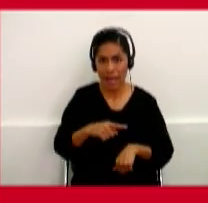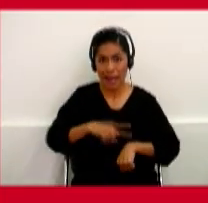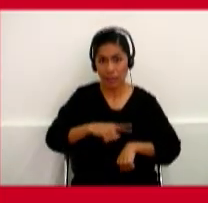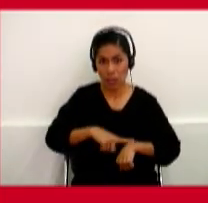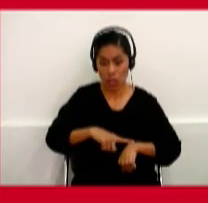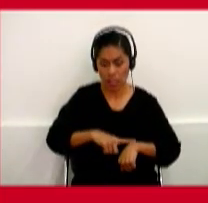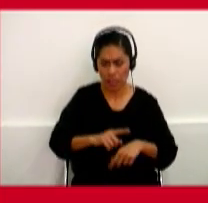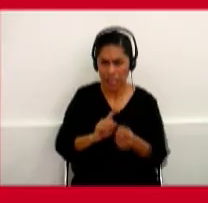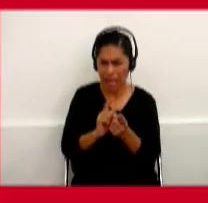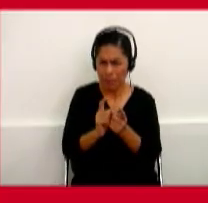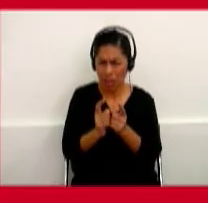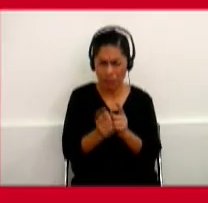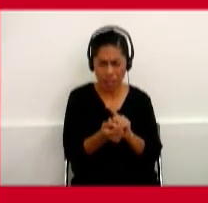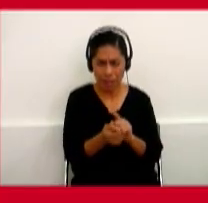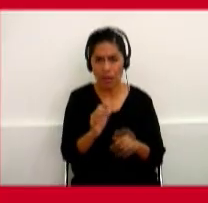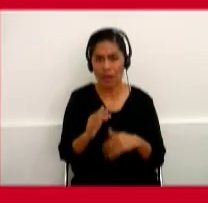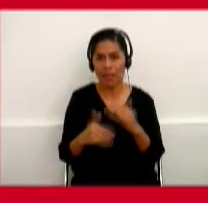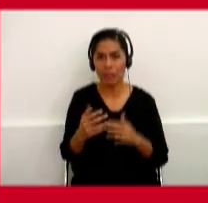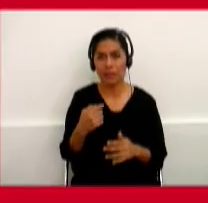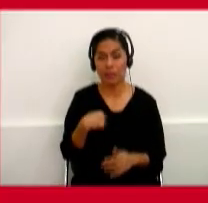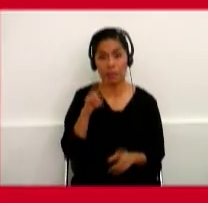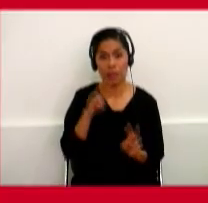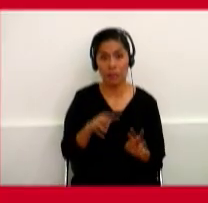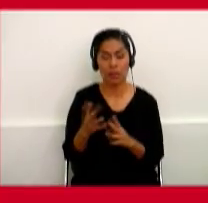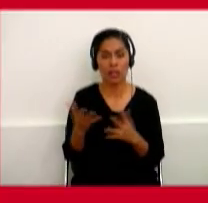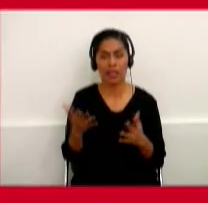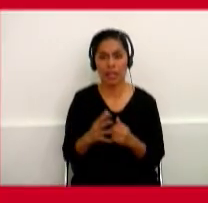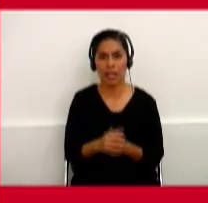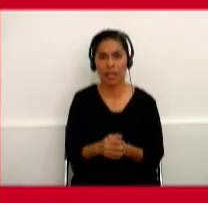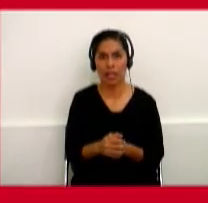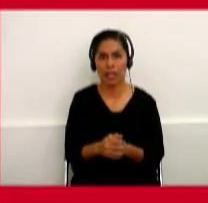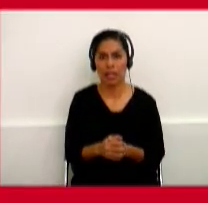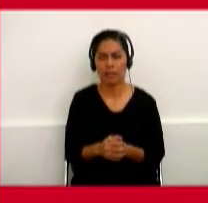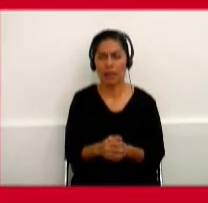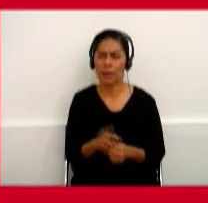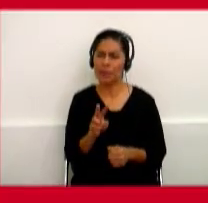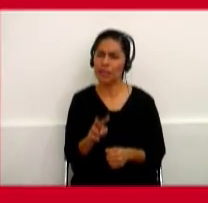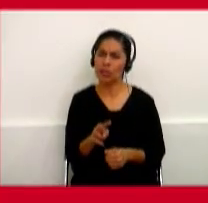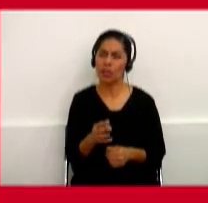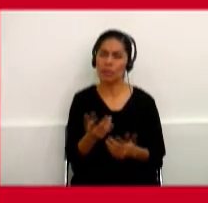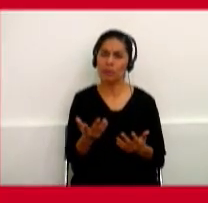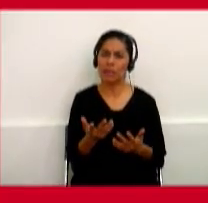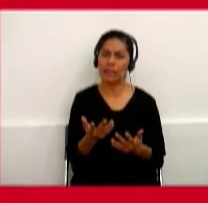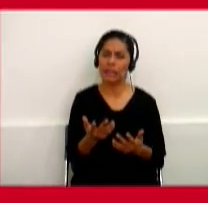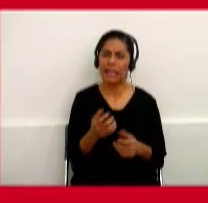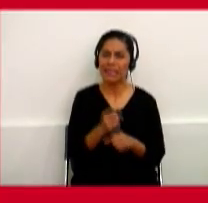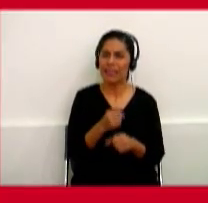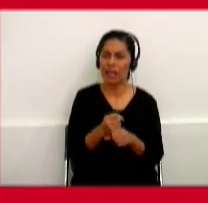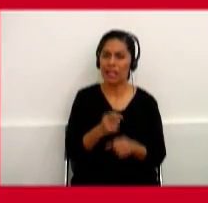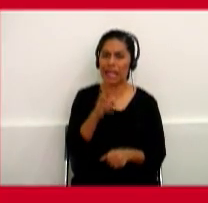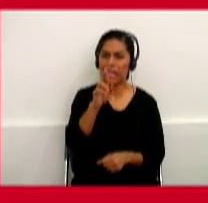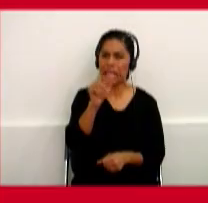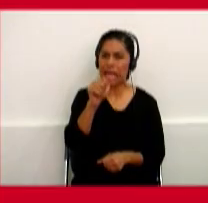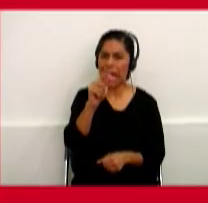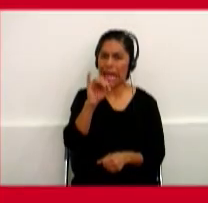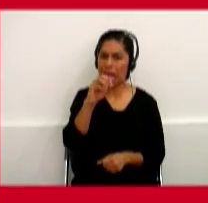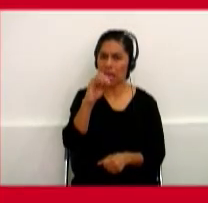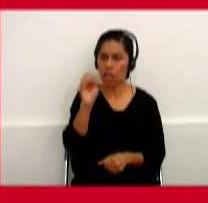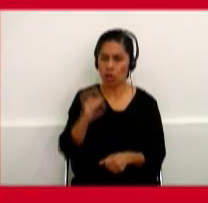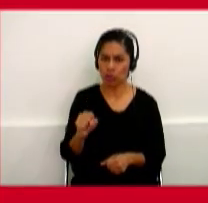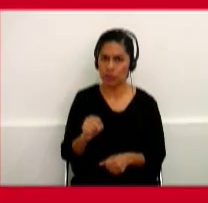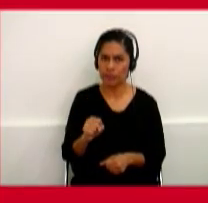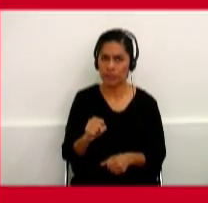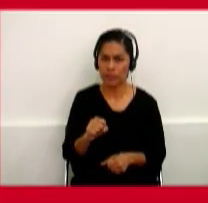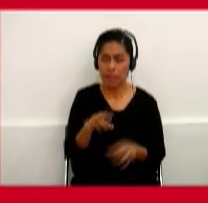consideramos que fue más conveniente trabajar en función de ratios. Es decir, sobre la cantidad